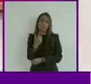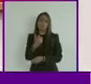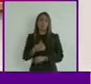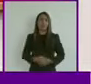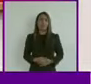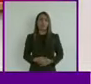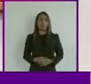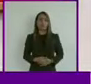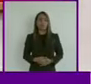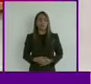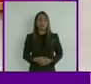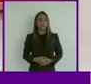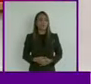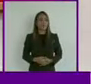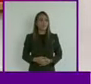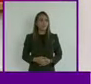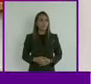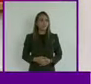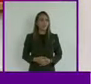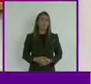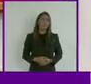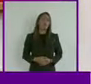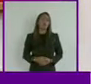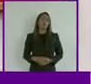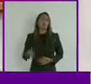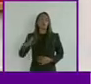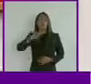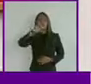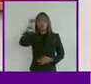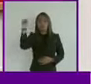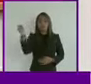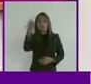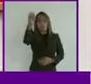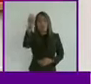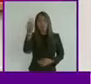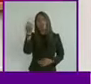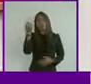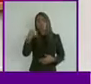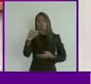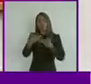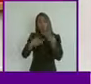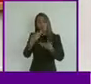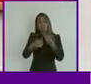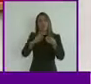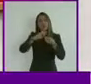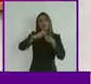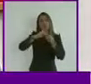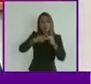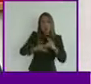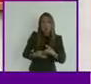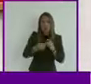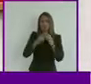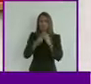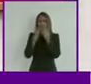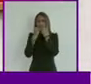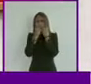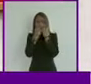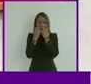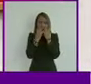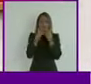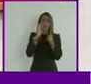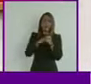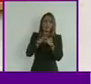Además de esto, la tecnología causa ansiedad y depresión, porque algo tan importante como la educación no ha